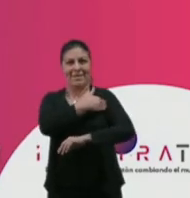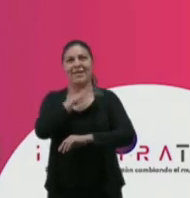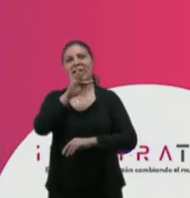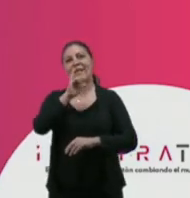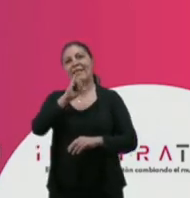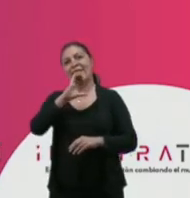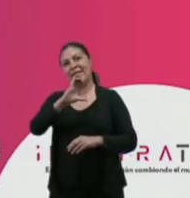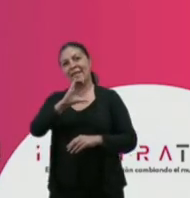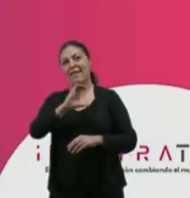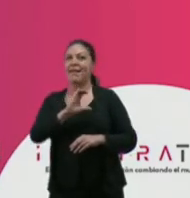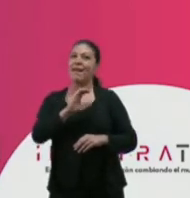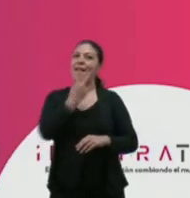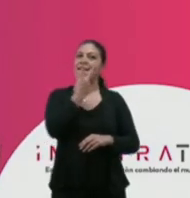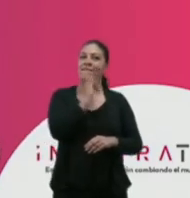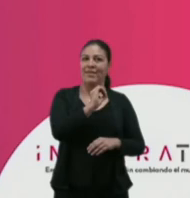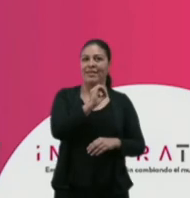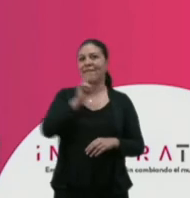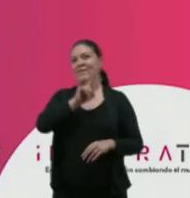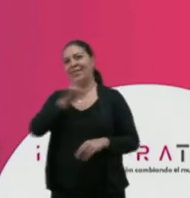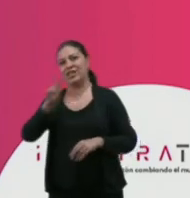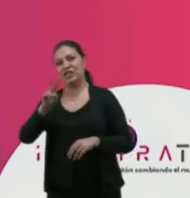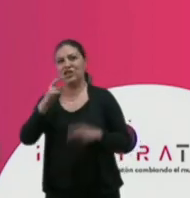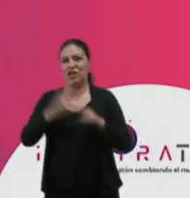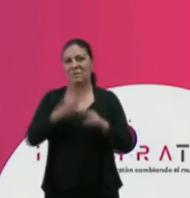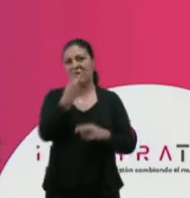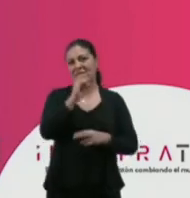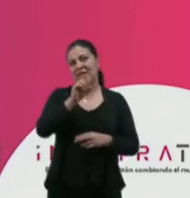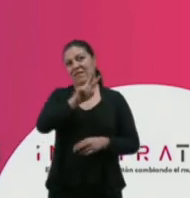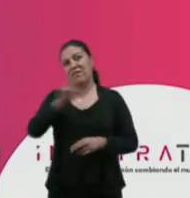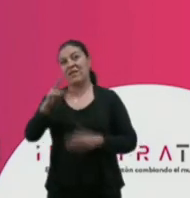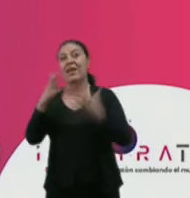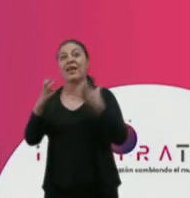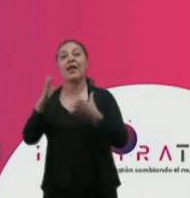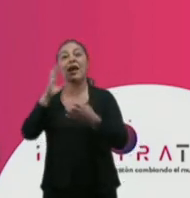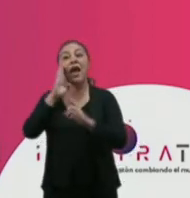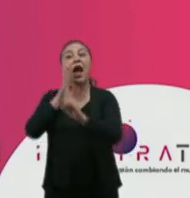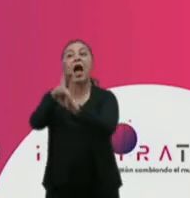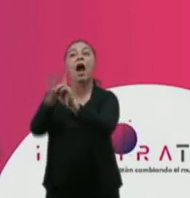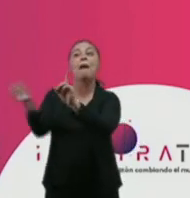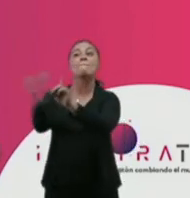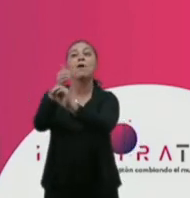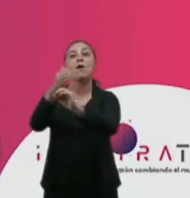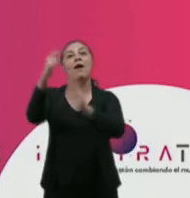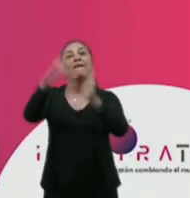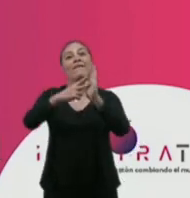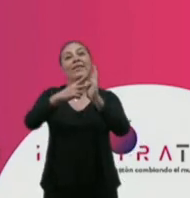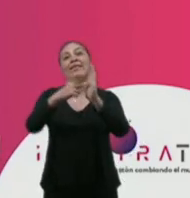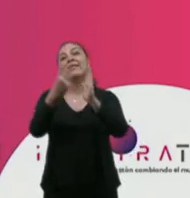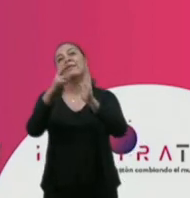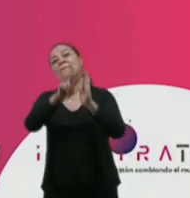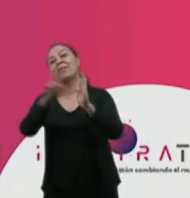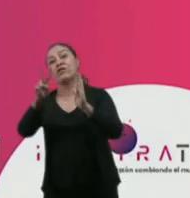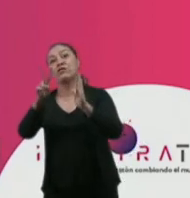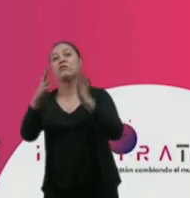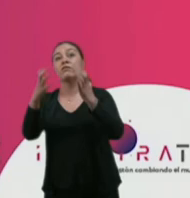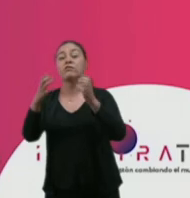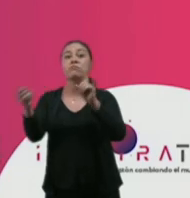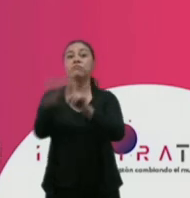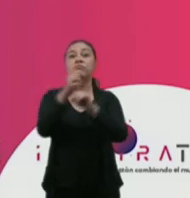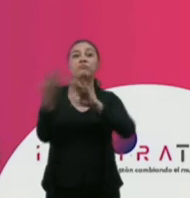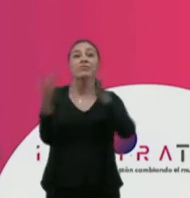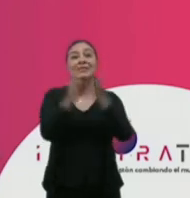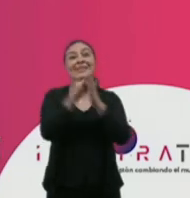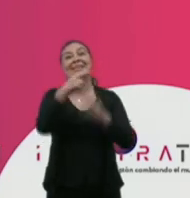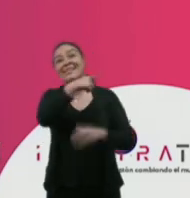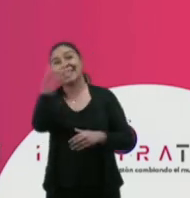es la visión para el final de su gobierno, y han identificado que hay un espacio de 100,000 personas en Colombia